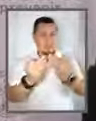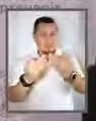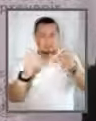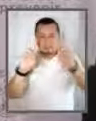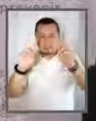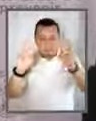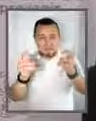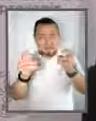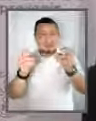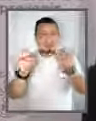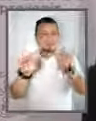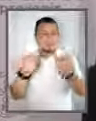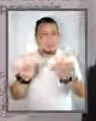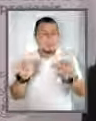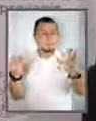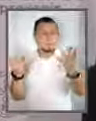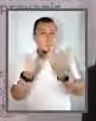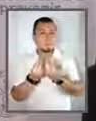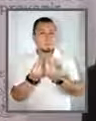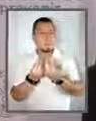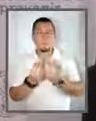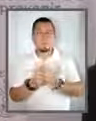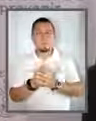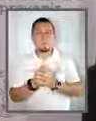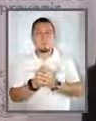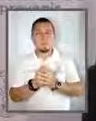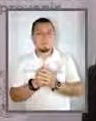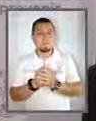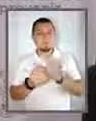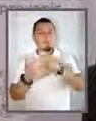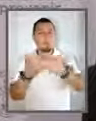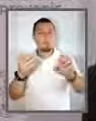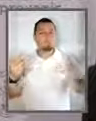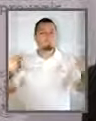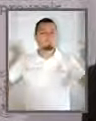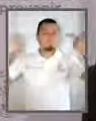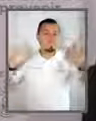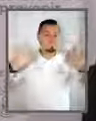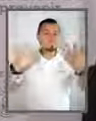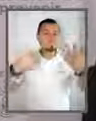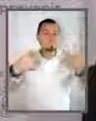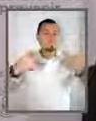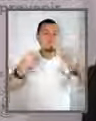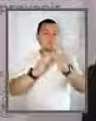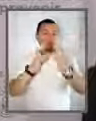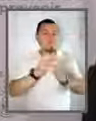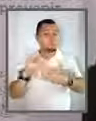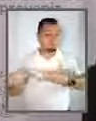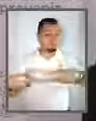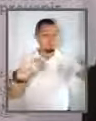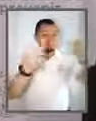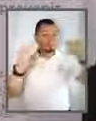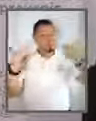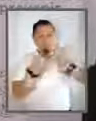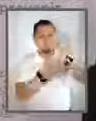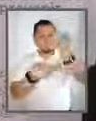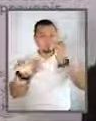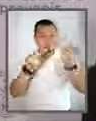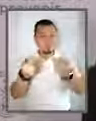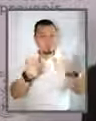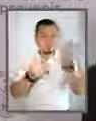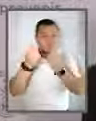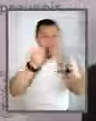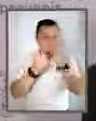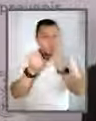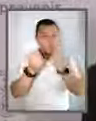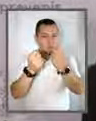tema relacionado con asalto o saqueo a diversas tiendas proveedores